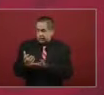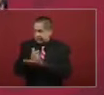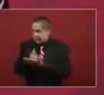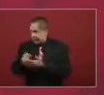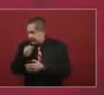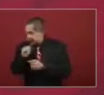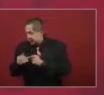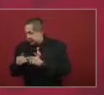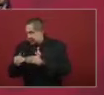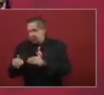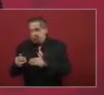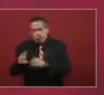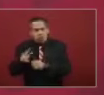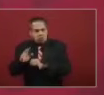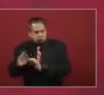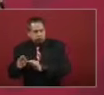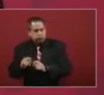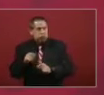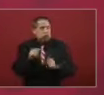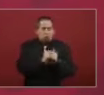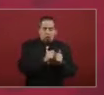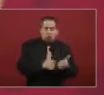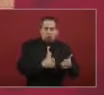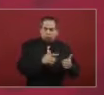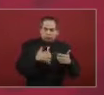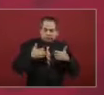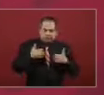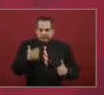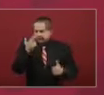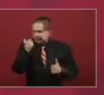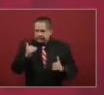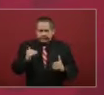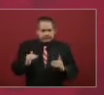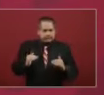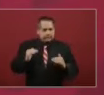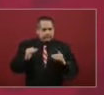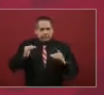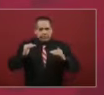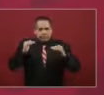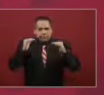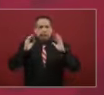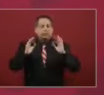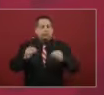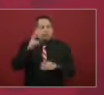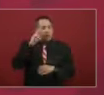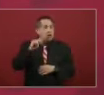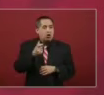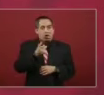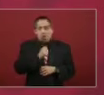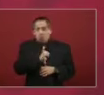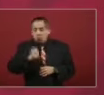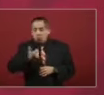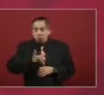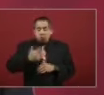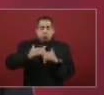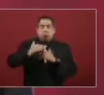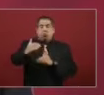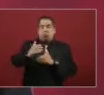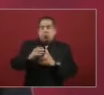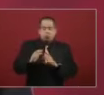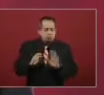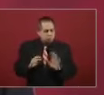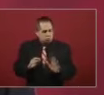gradual, racional, para que no nos afecte en inflación, que no